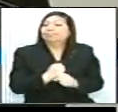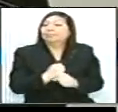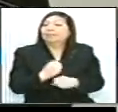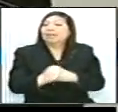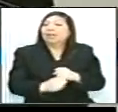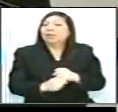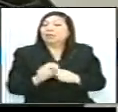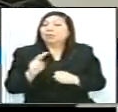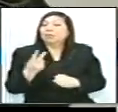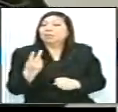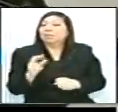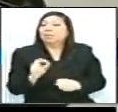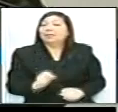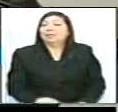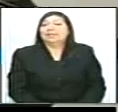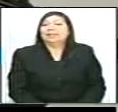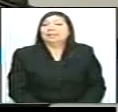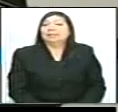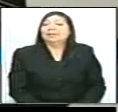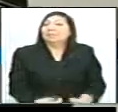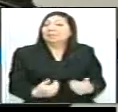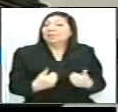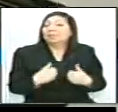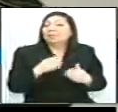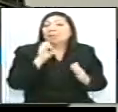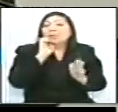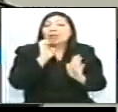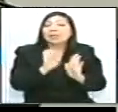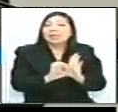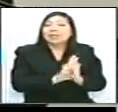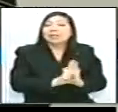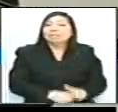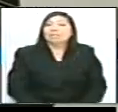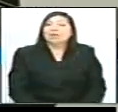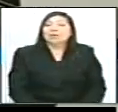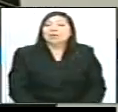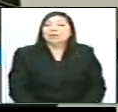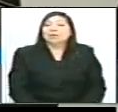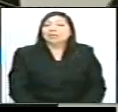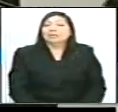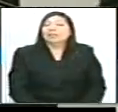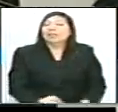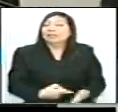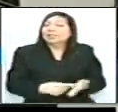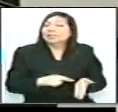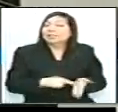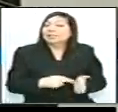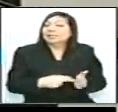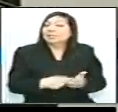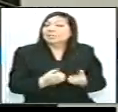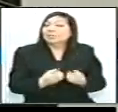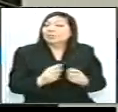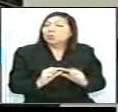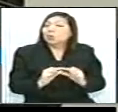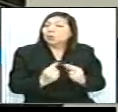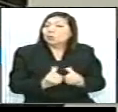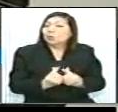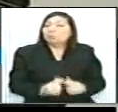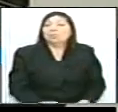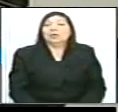año 2020. Tenemos, por ejemplo, en lo que se refiere a